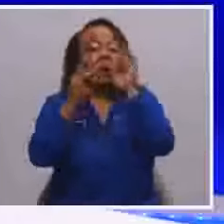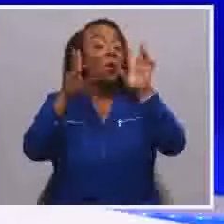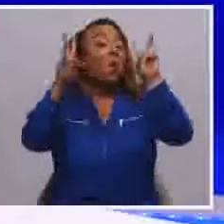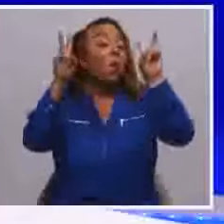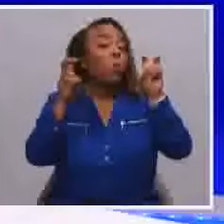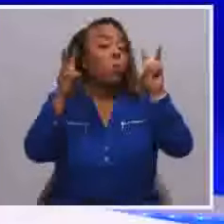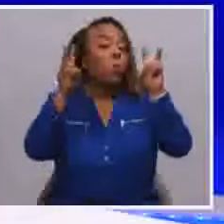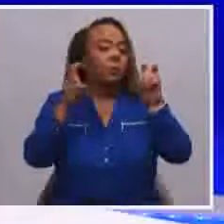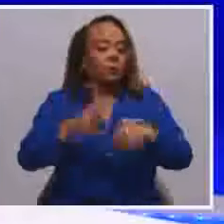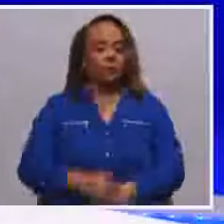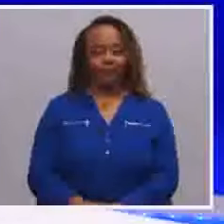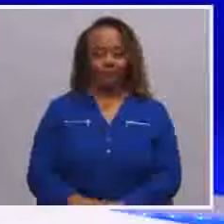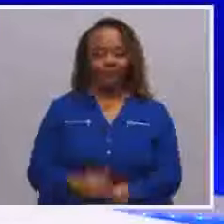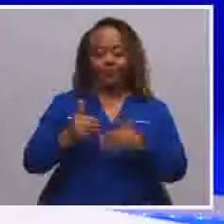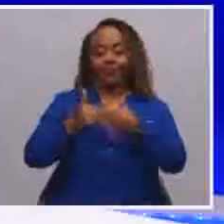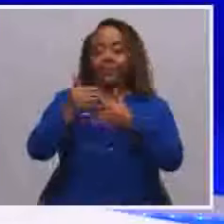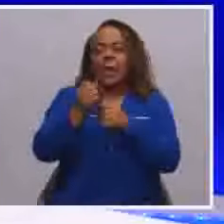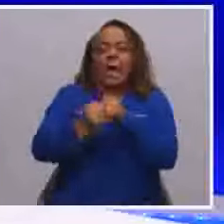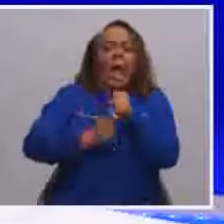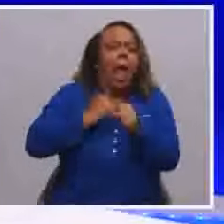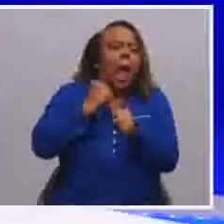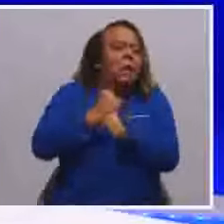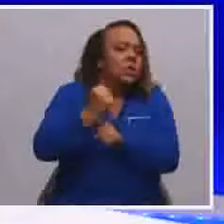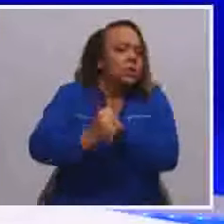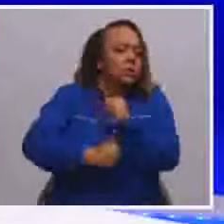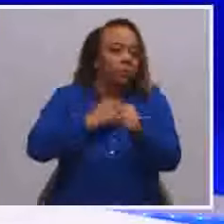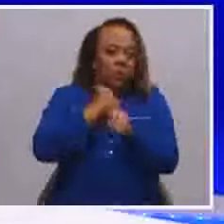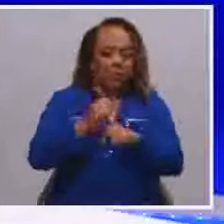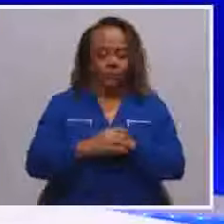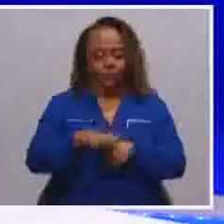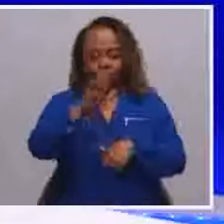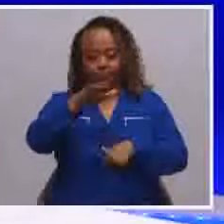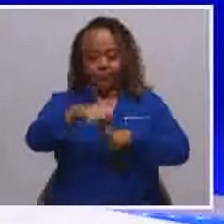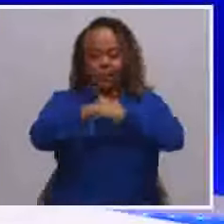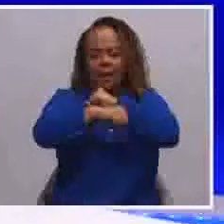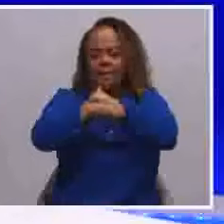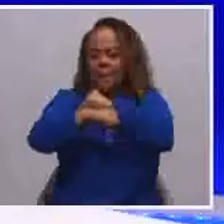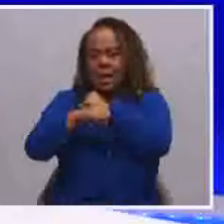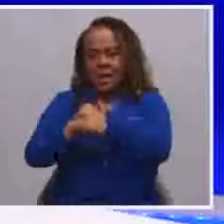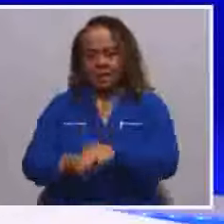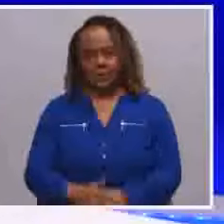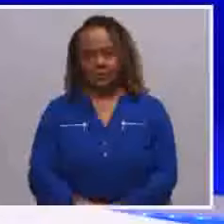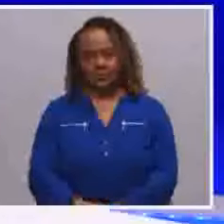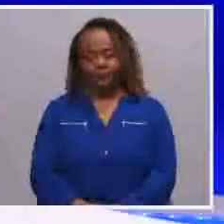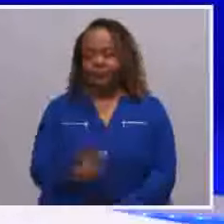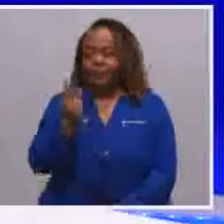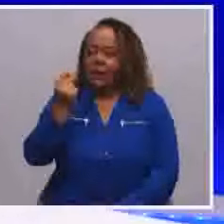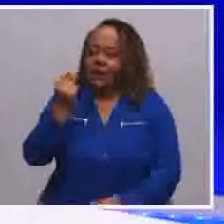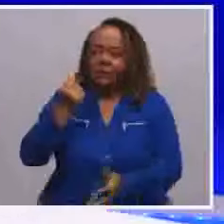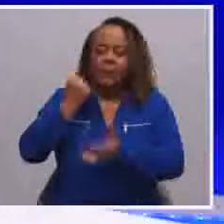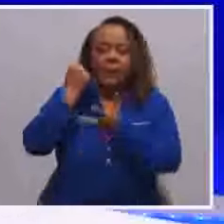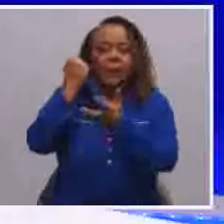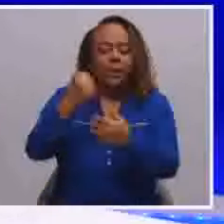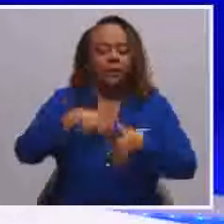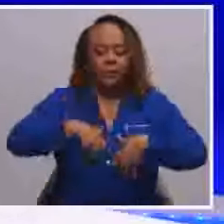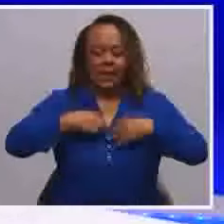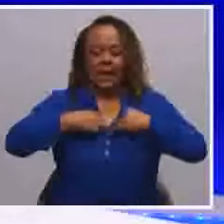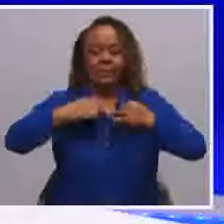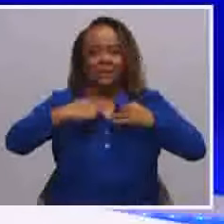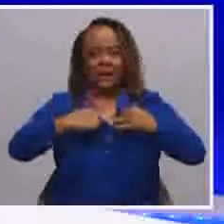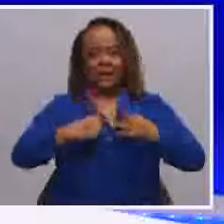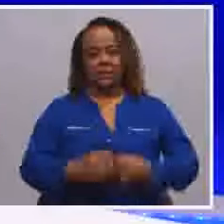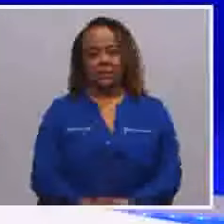supone que después de años campañas de campañas dineros invertidos en camisetas y